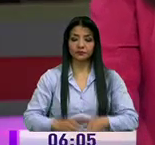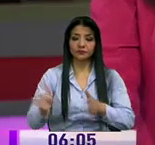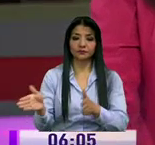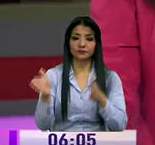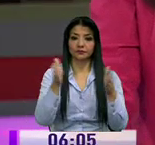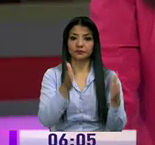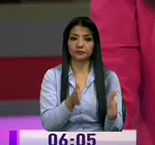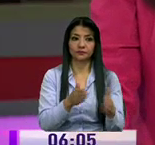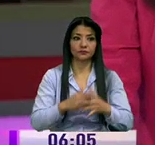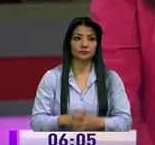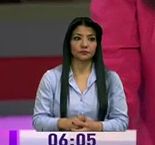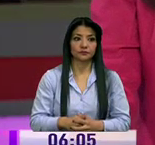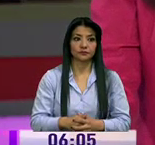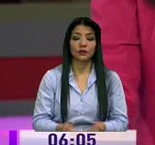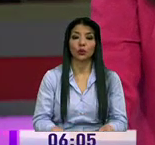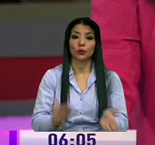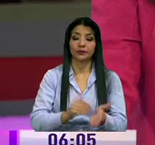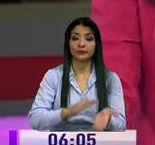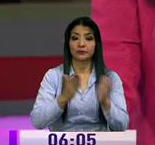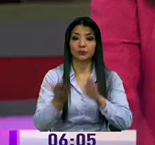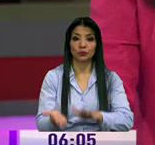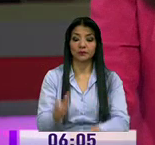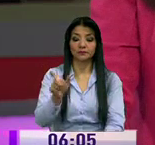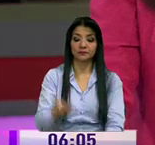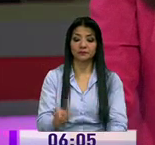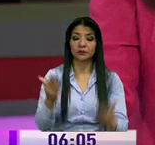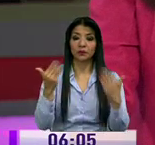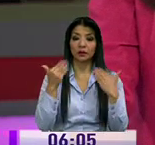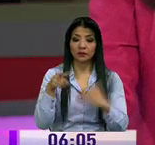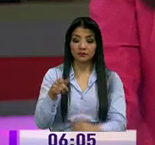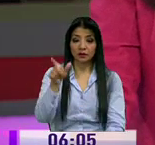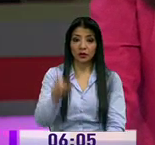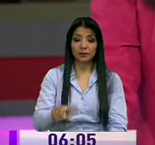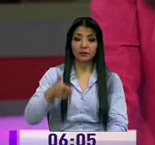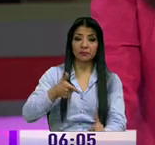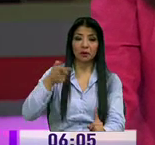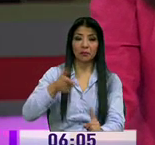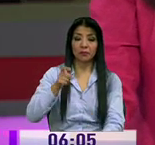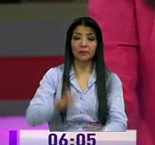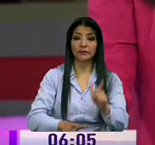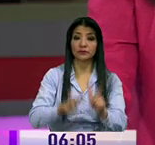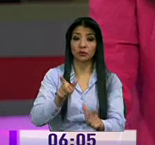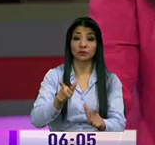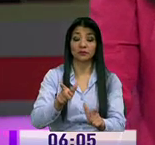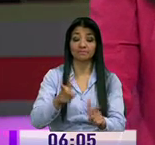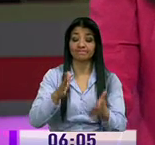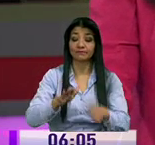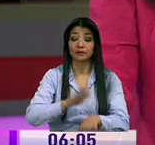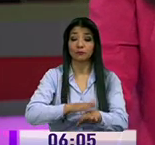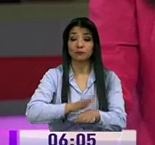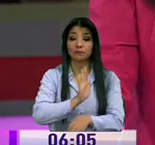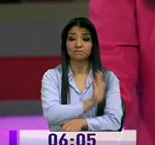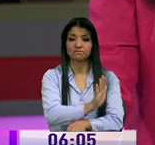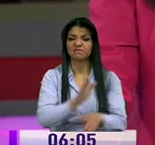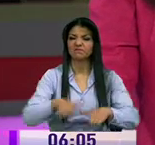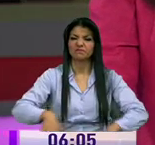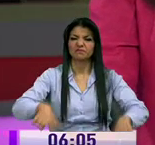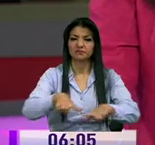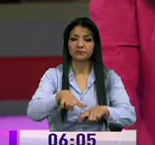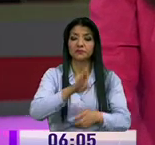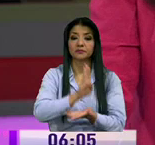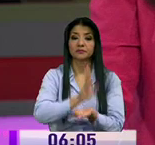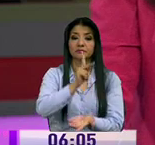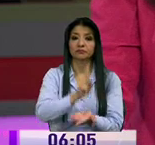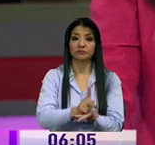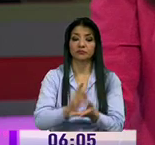registra una nueva muerte violenta en Guayaquil. Un sujeto falleció tras ser baleado por presuntos sicarios. Este hecho ocurrió en Bastión Popular,